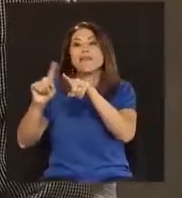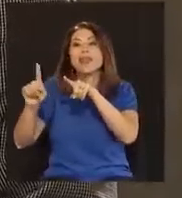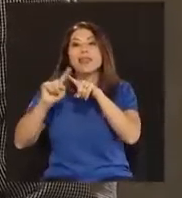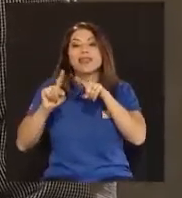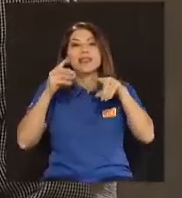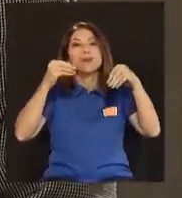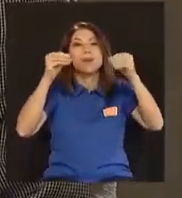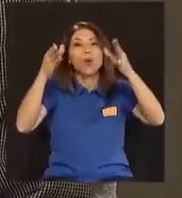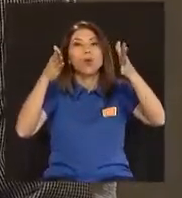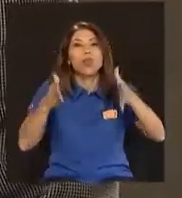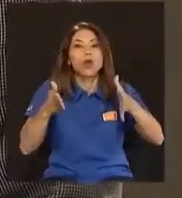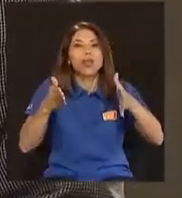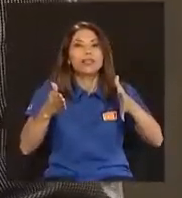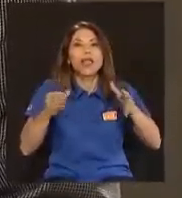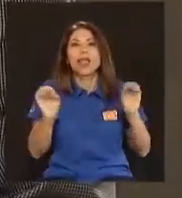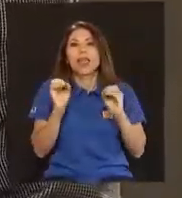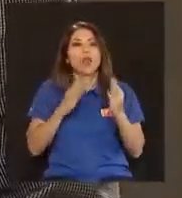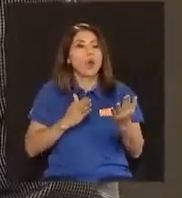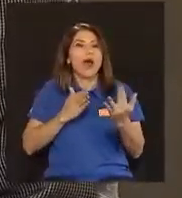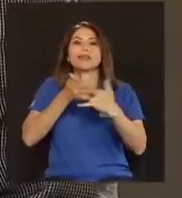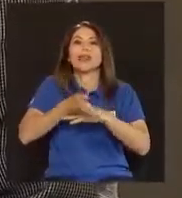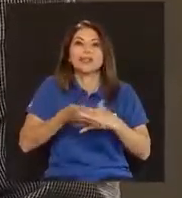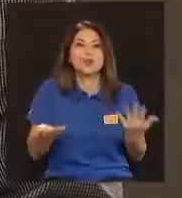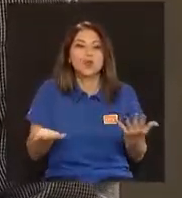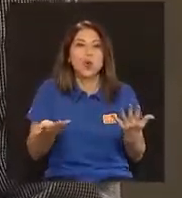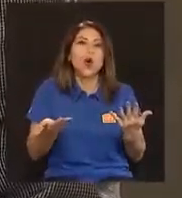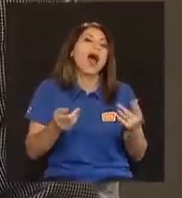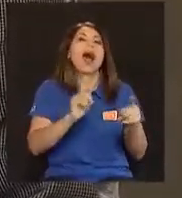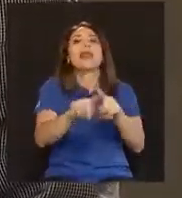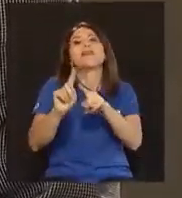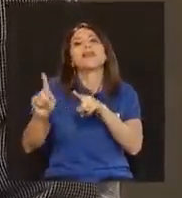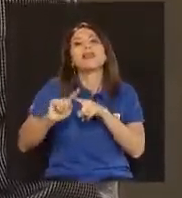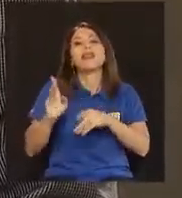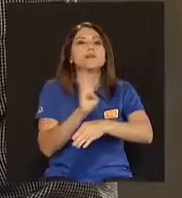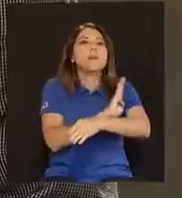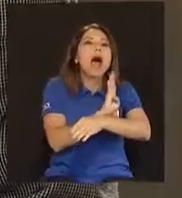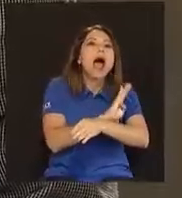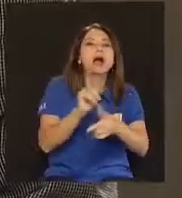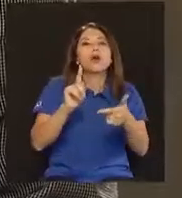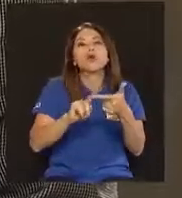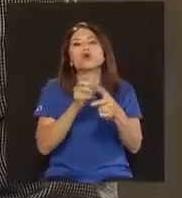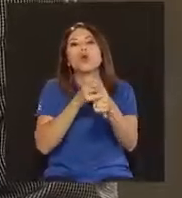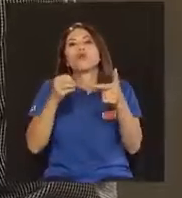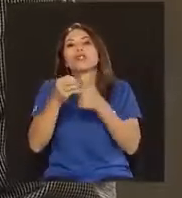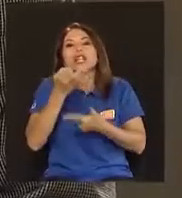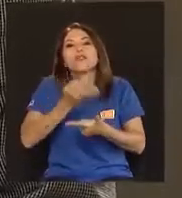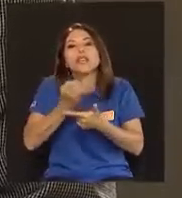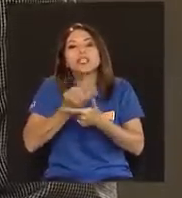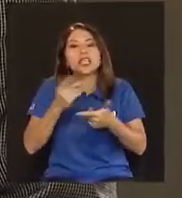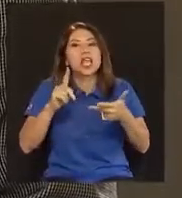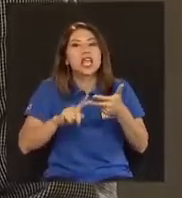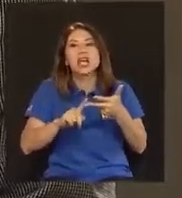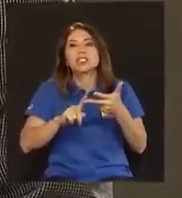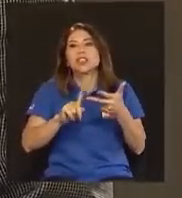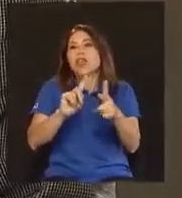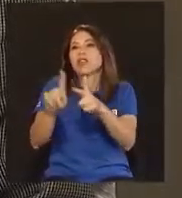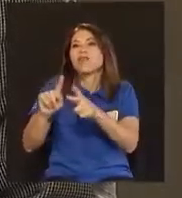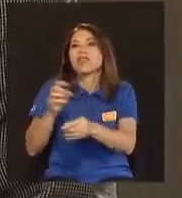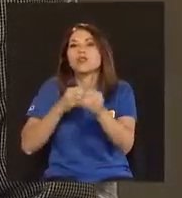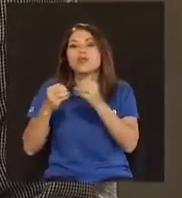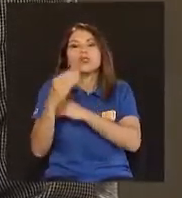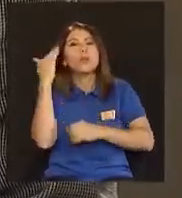los servicios financieros regulados, a los bancos, las financieras, puestos de bolsa, porque son personas, por diversas razones, que no